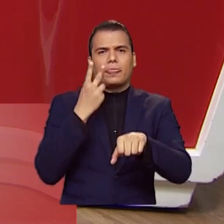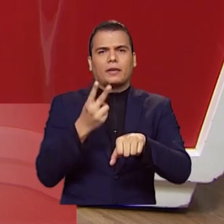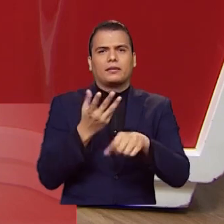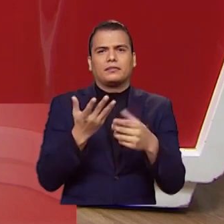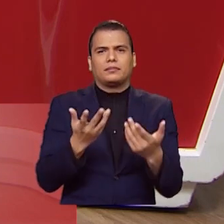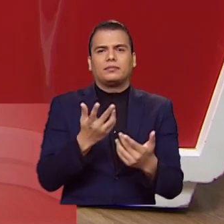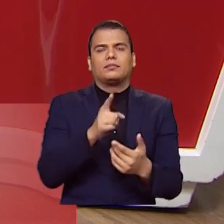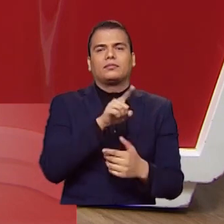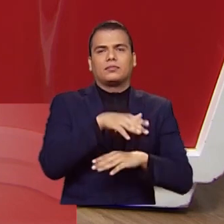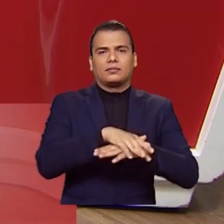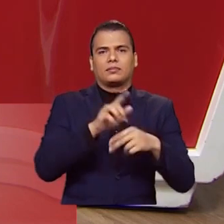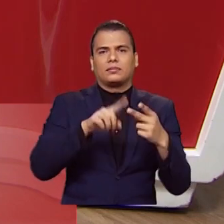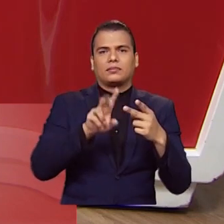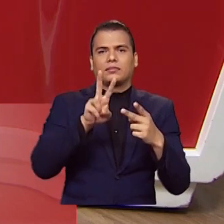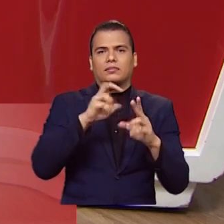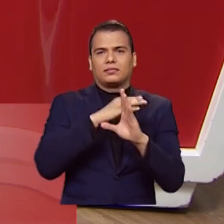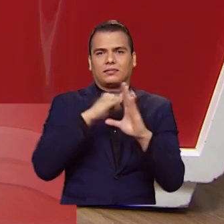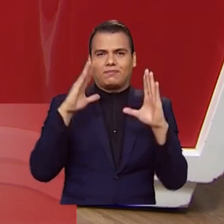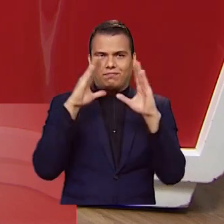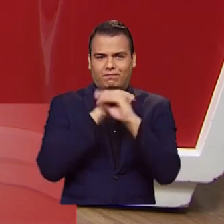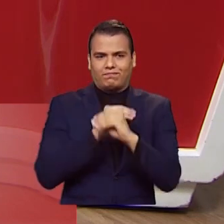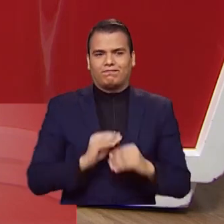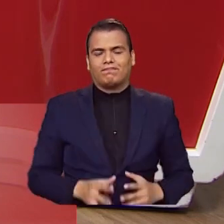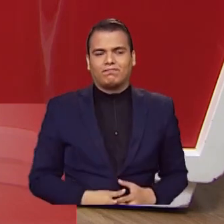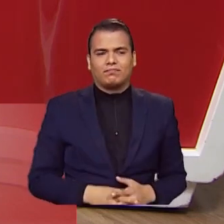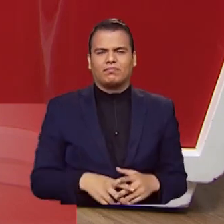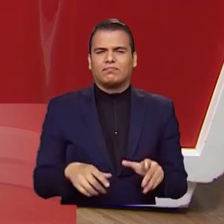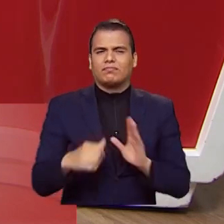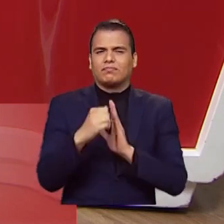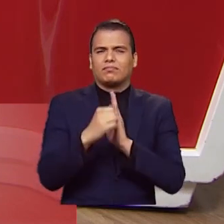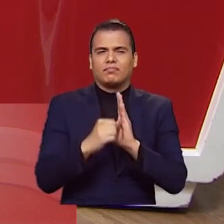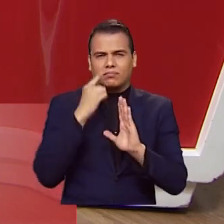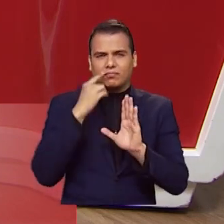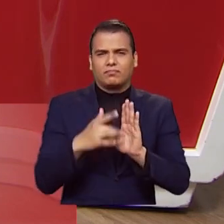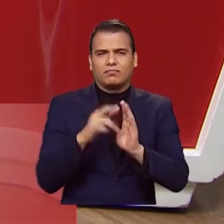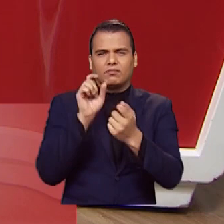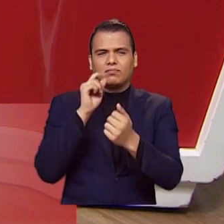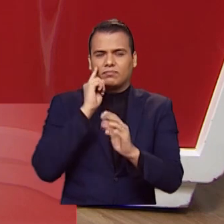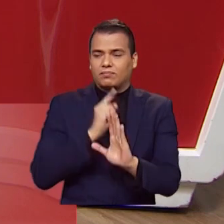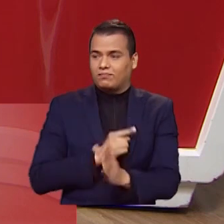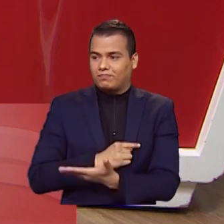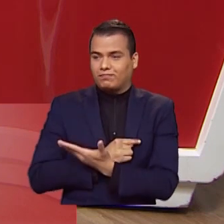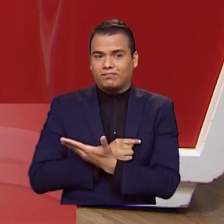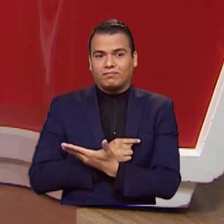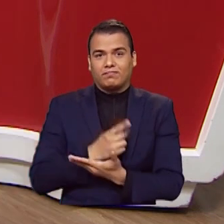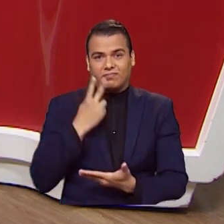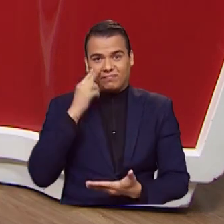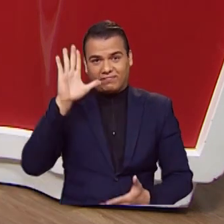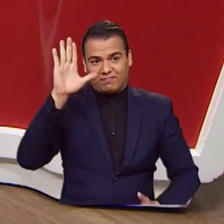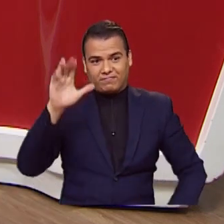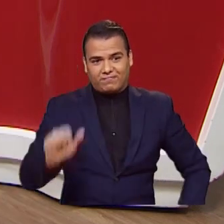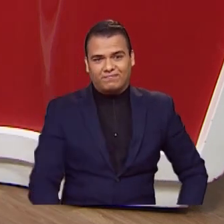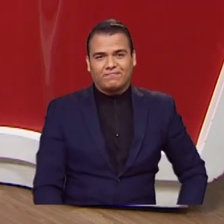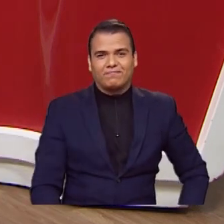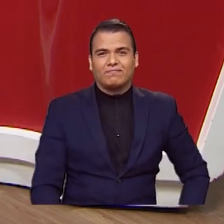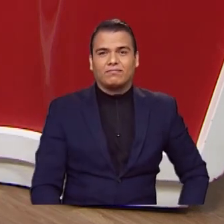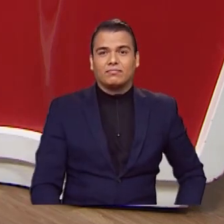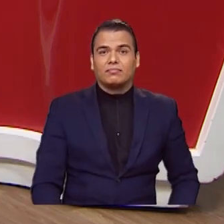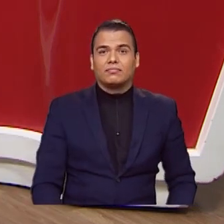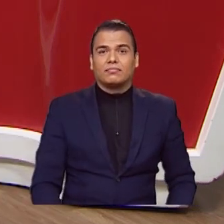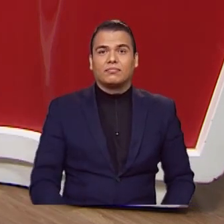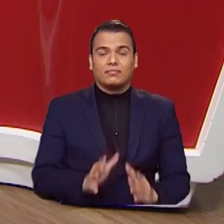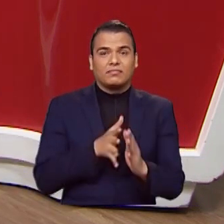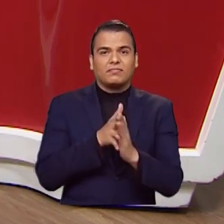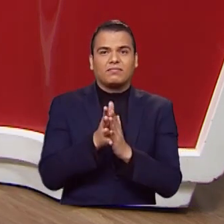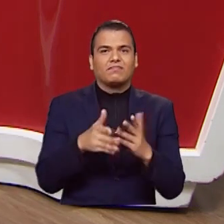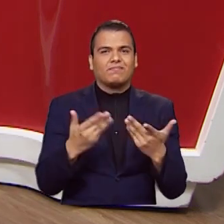nuestras emisiones de 1 de la tarde y 7:30 de la noche. Este programa fue auspiciado con los recursos del FUTIT. ¡Feliz noche! ¿Dónde está la